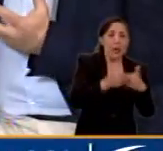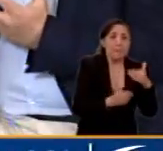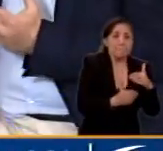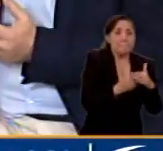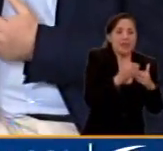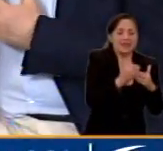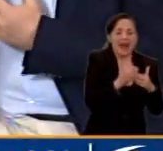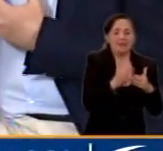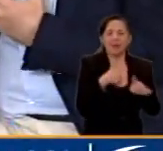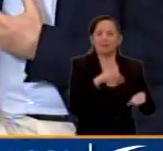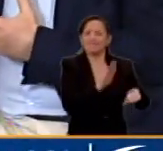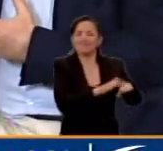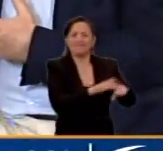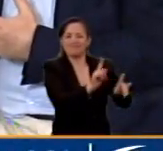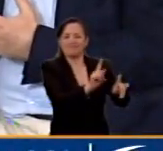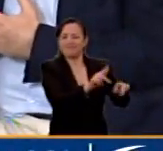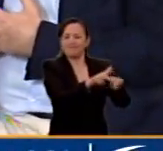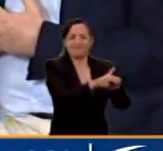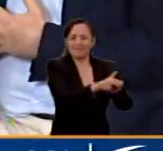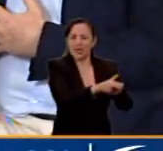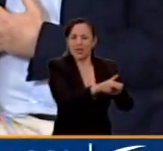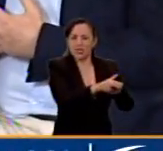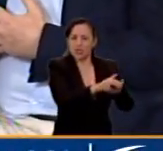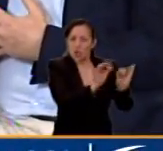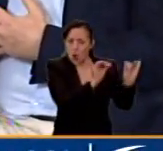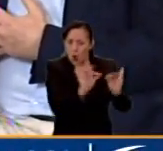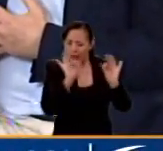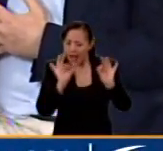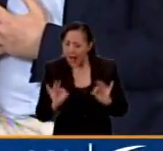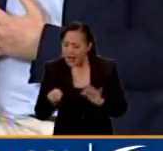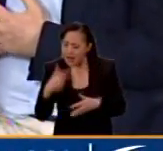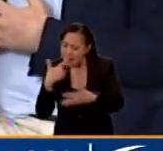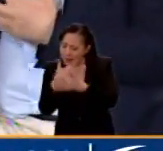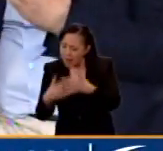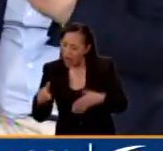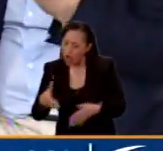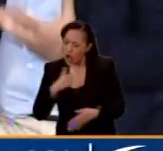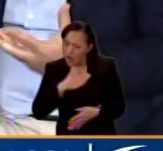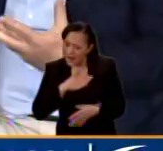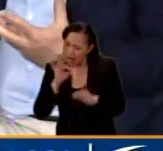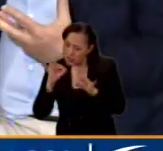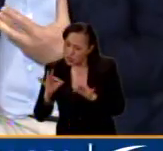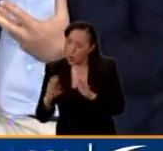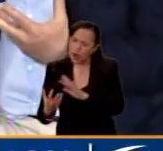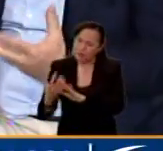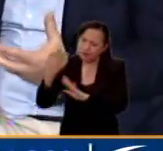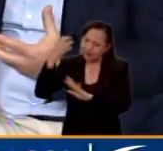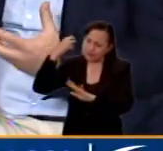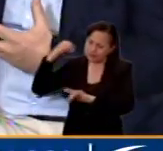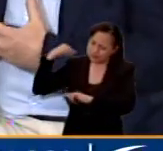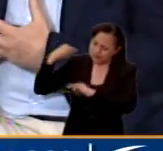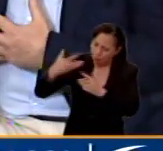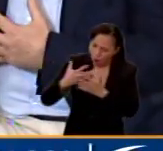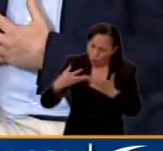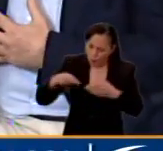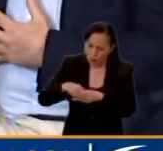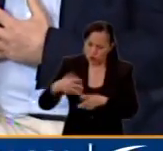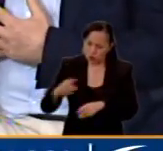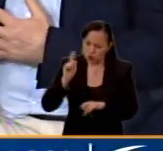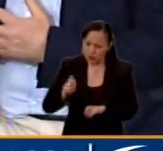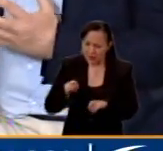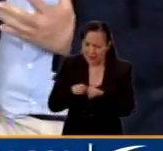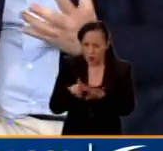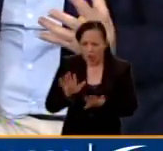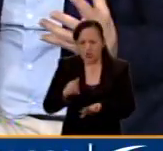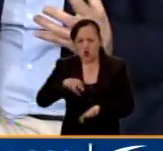detuve porque veía que no se iba a hacer la traslación recogiendo la épica que estas historias merecen, ¿no?